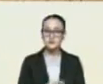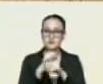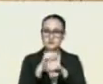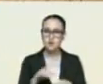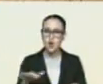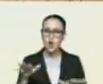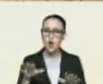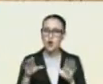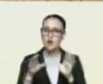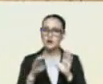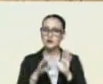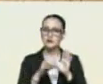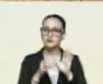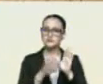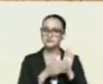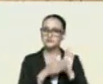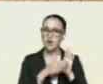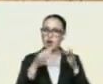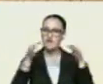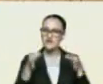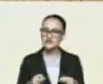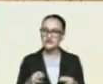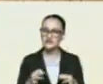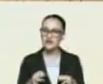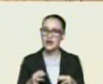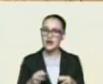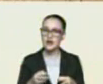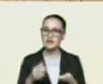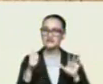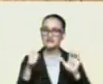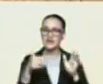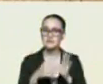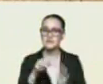la Gaceta Oficial Extraordinaria número